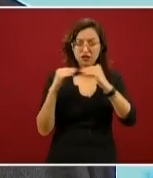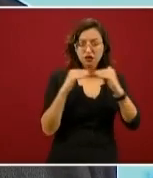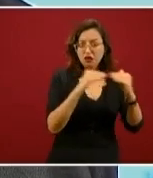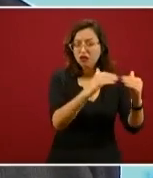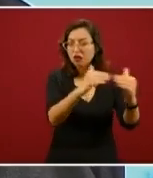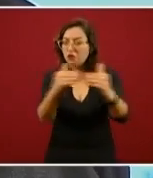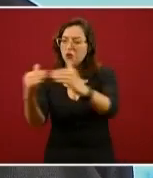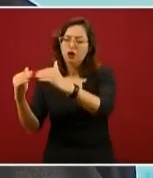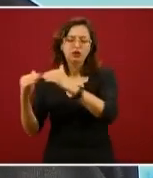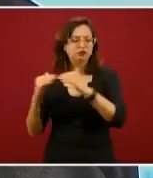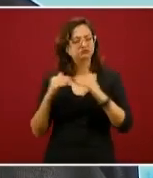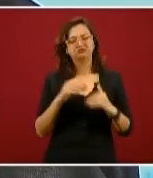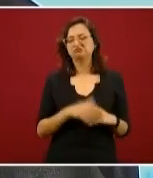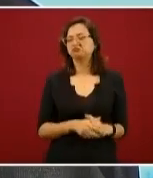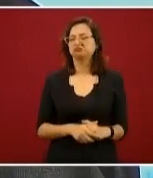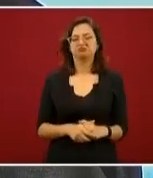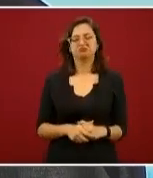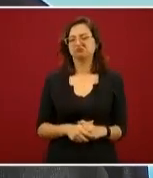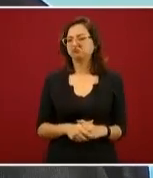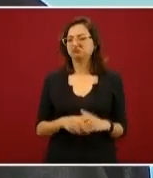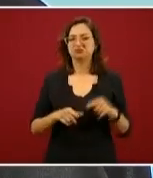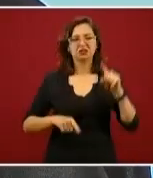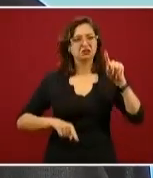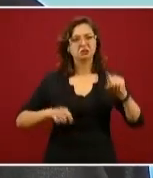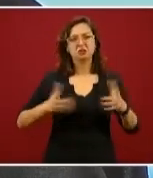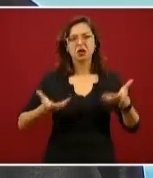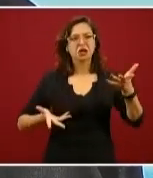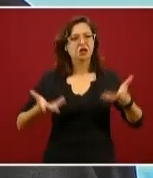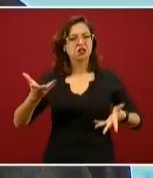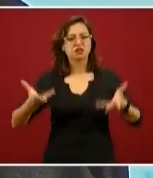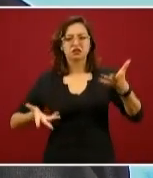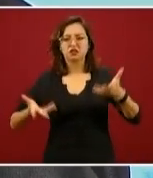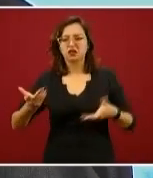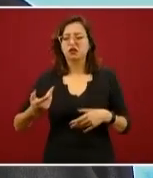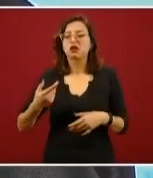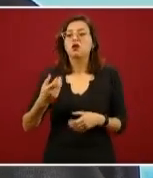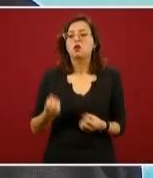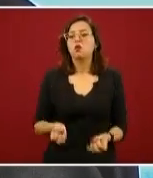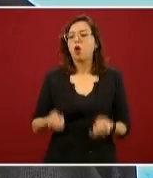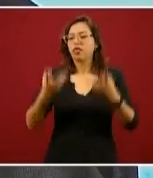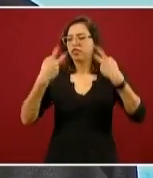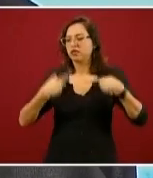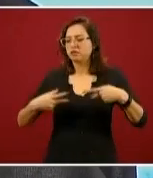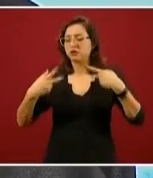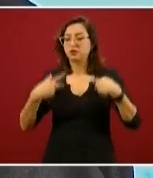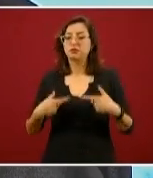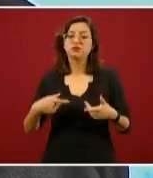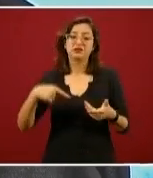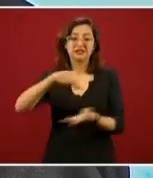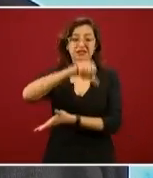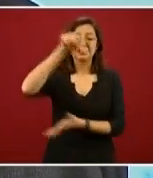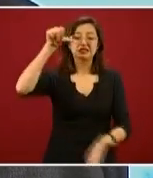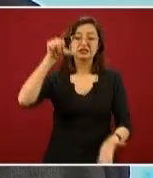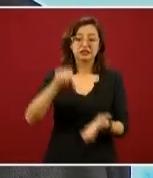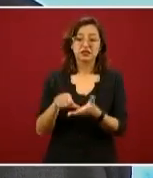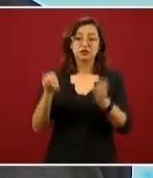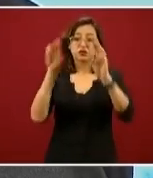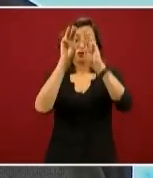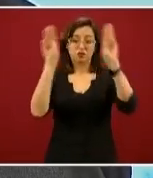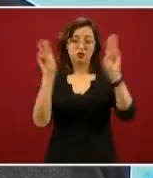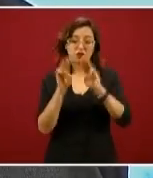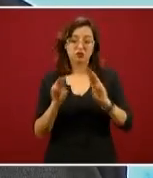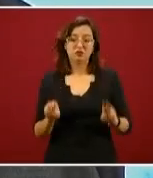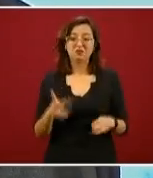ver con muchísimas razones, pero fundamentalmente con la manera en que está agregada la población. En la región metropolitana del Valle de